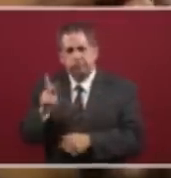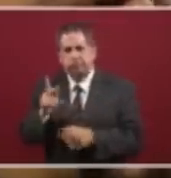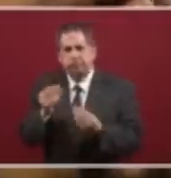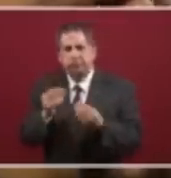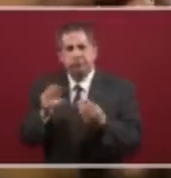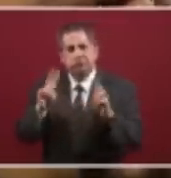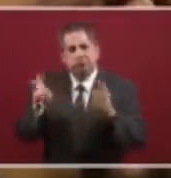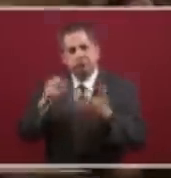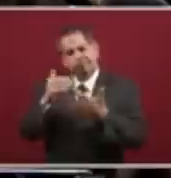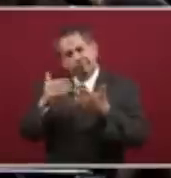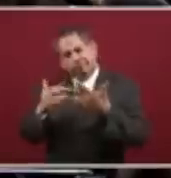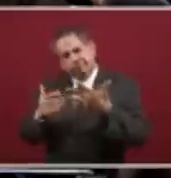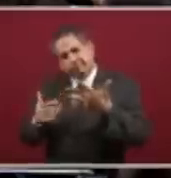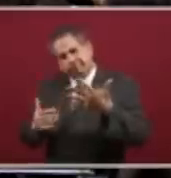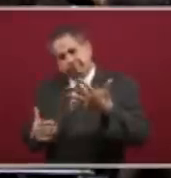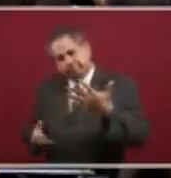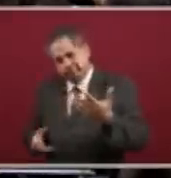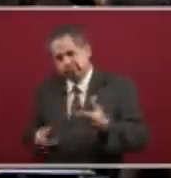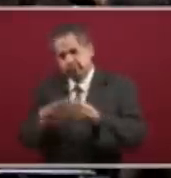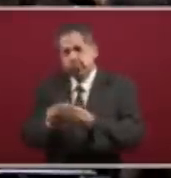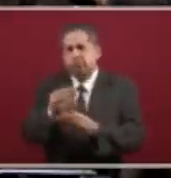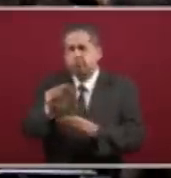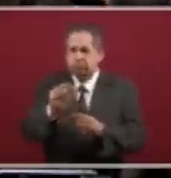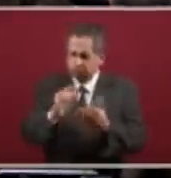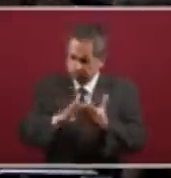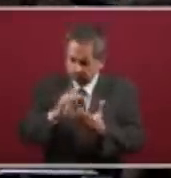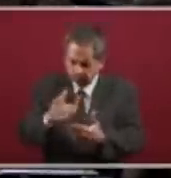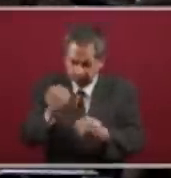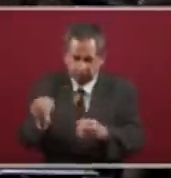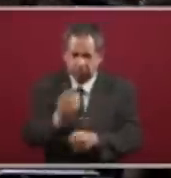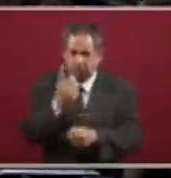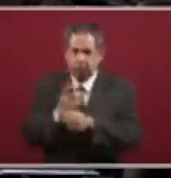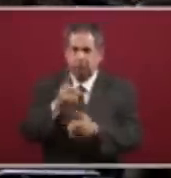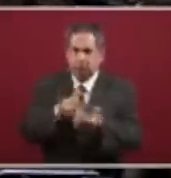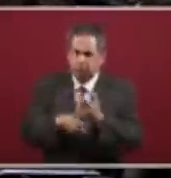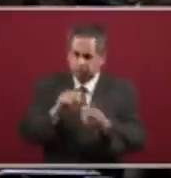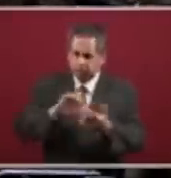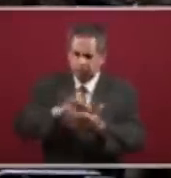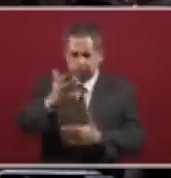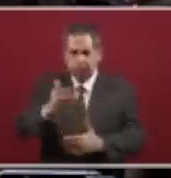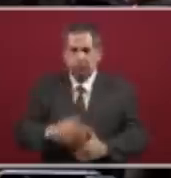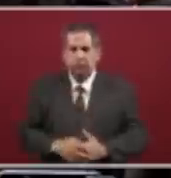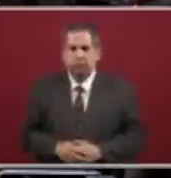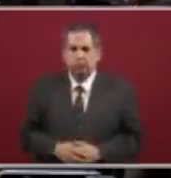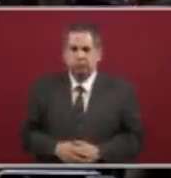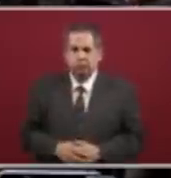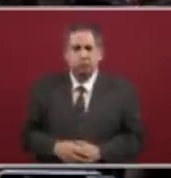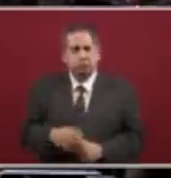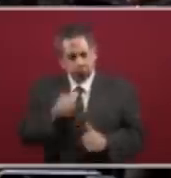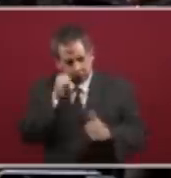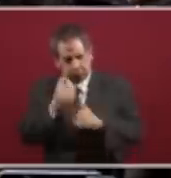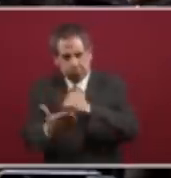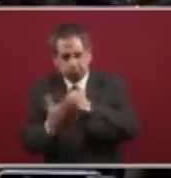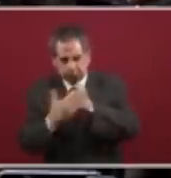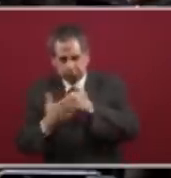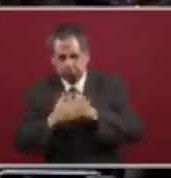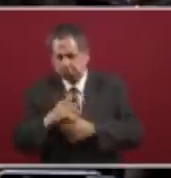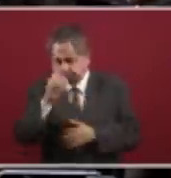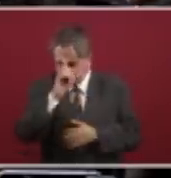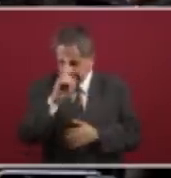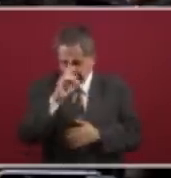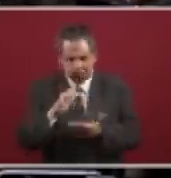muchos temas pero le agradezco la oportunidad y muchas gracias tomó en cuenta su propuesta